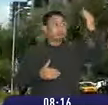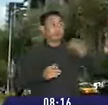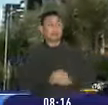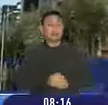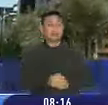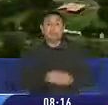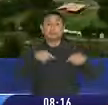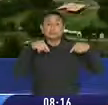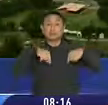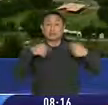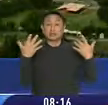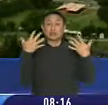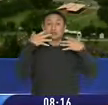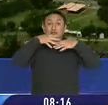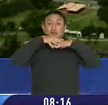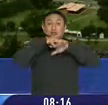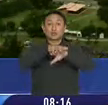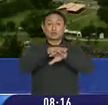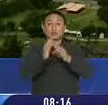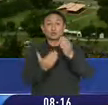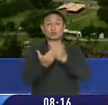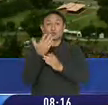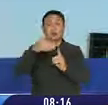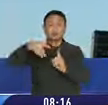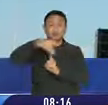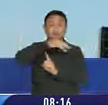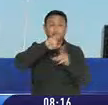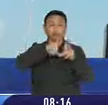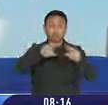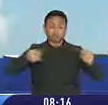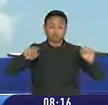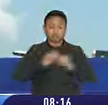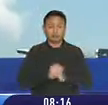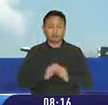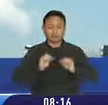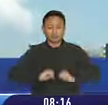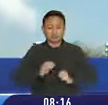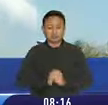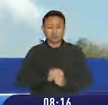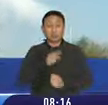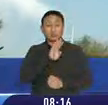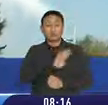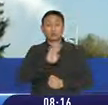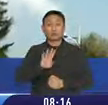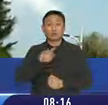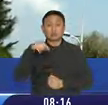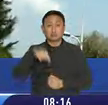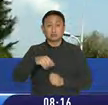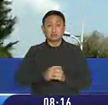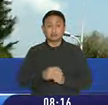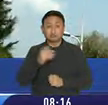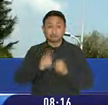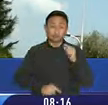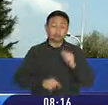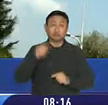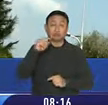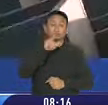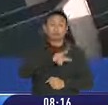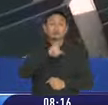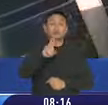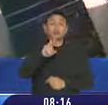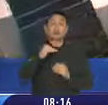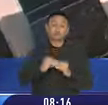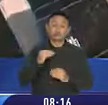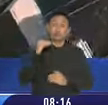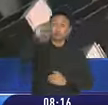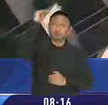se conjuga la ciudad, estructuras modernas y naturaleza. En un ascensor, en tan solo 44 segundos, llegamos al piso 32,